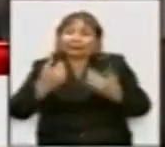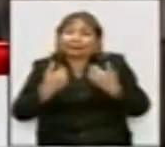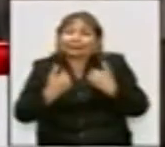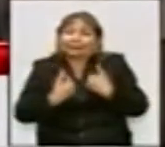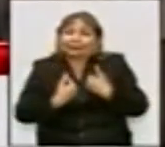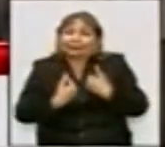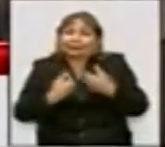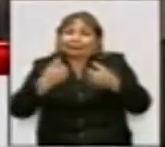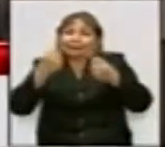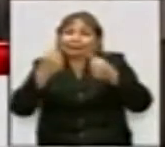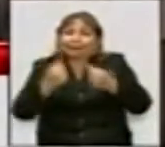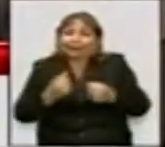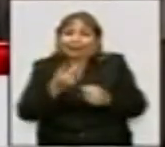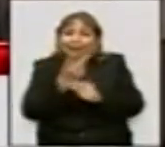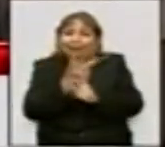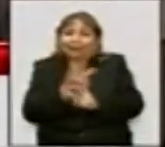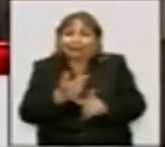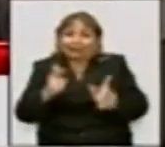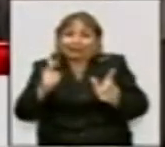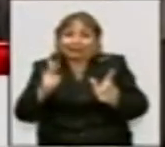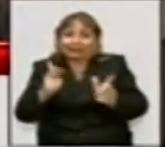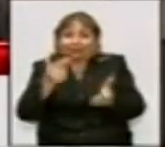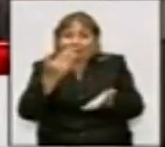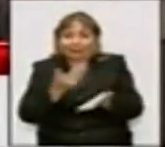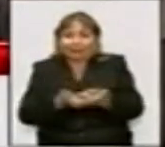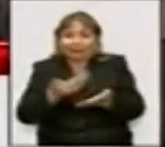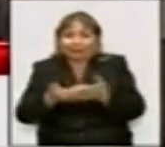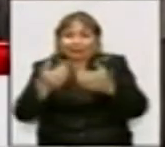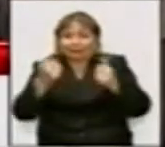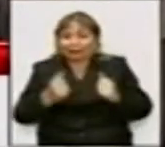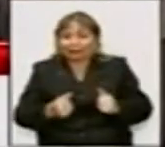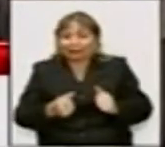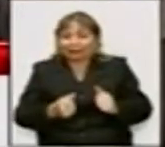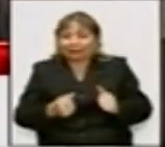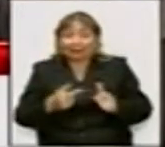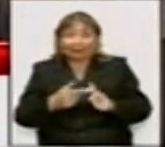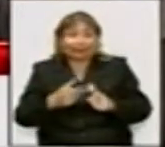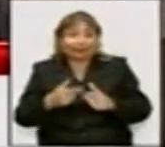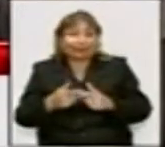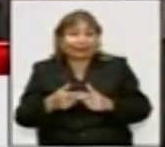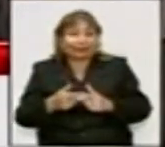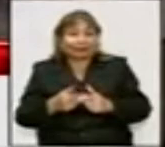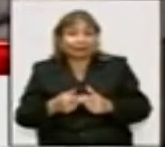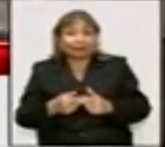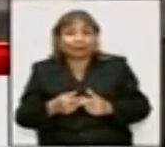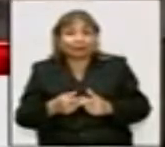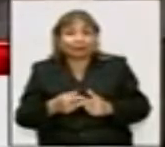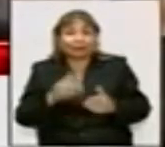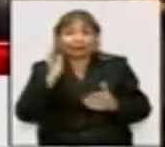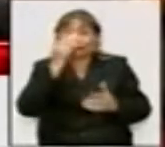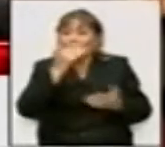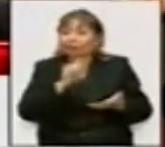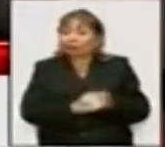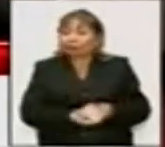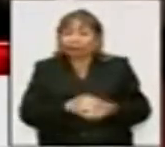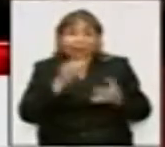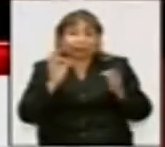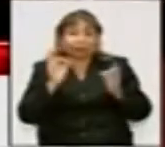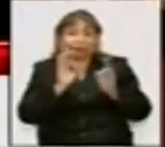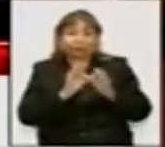que decidir sobre la libertad sobre la propiedad entonces me parece que ese es un punto